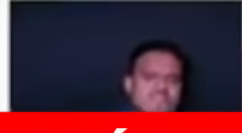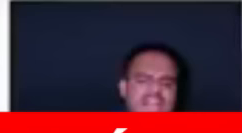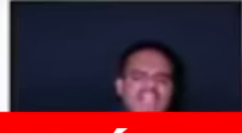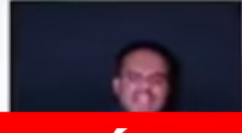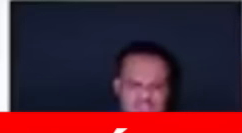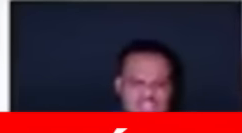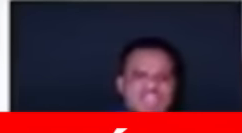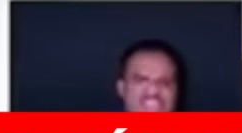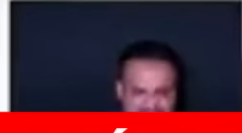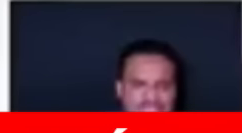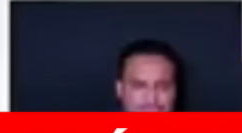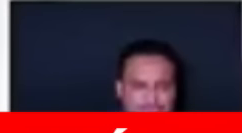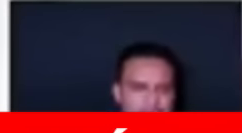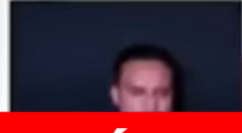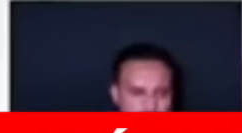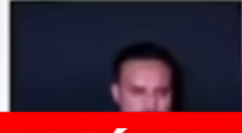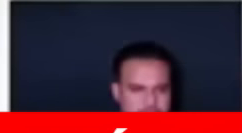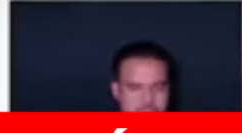entienden, carajo?